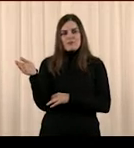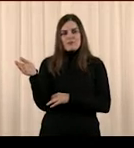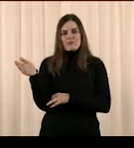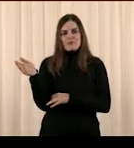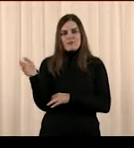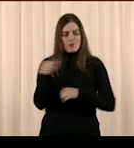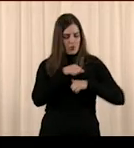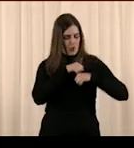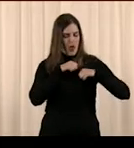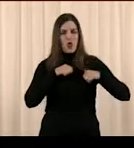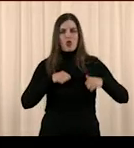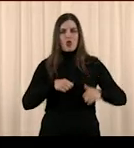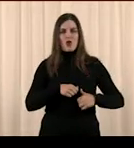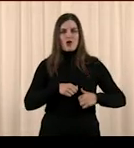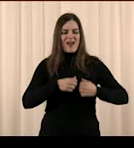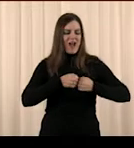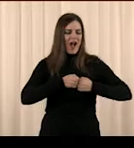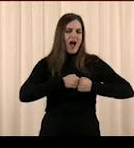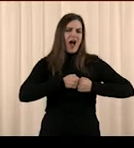Abre tu corazón